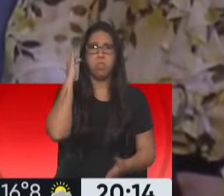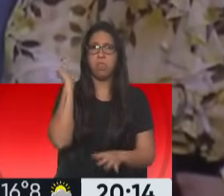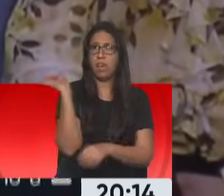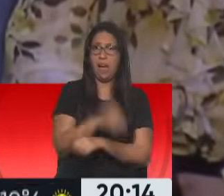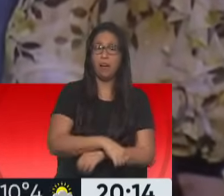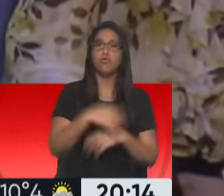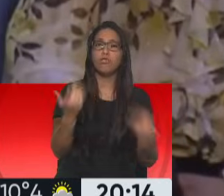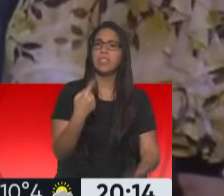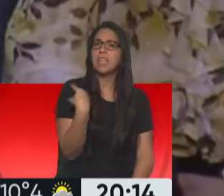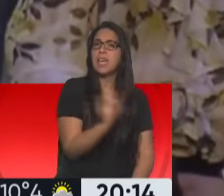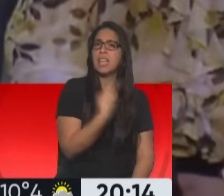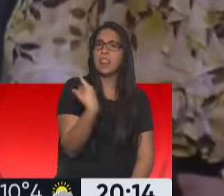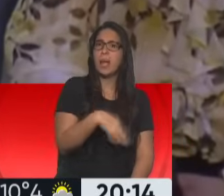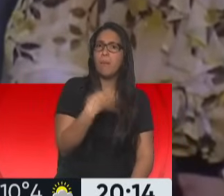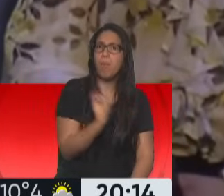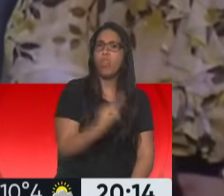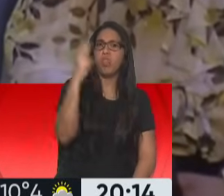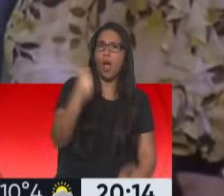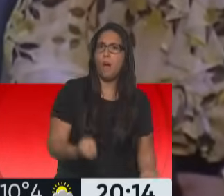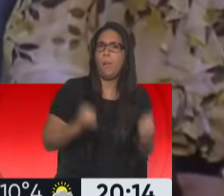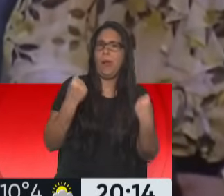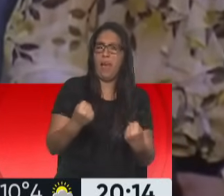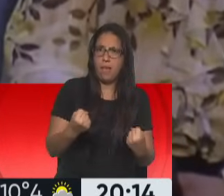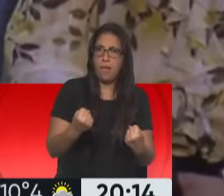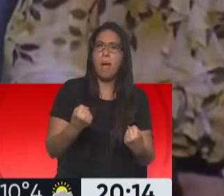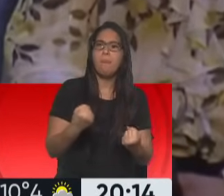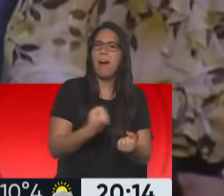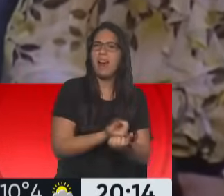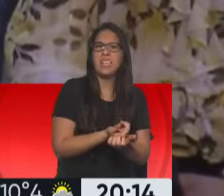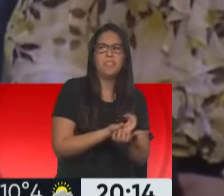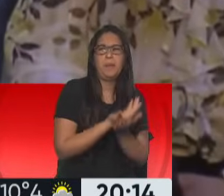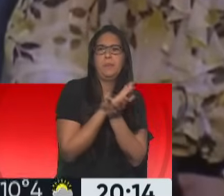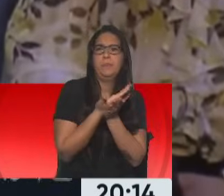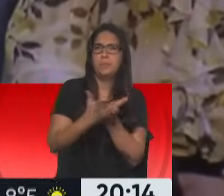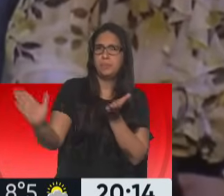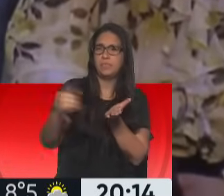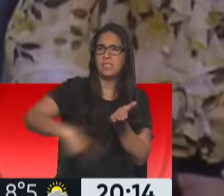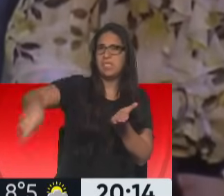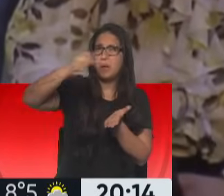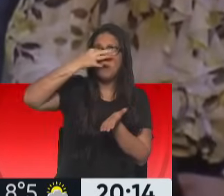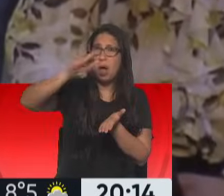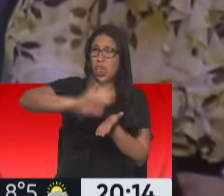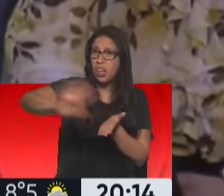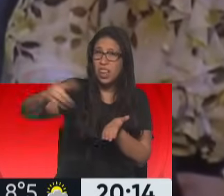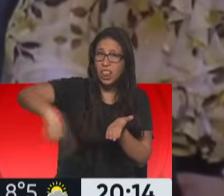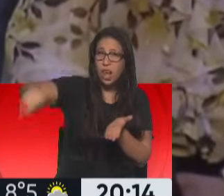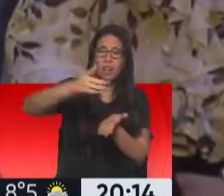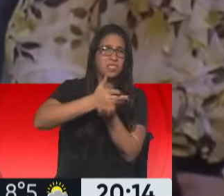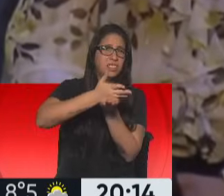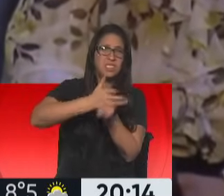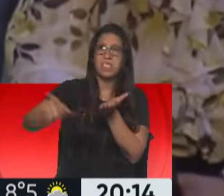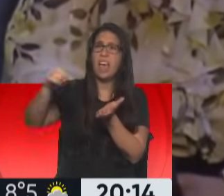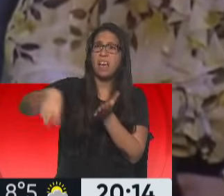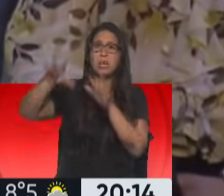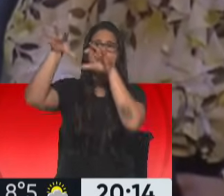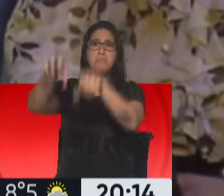necesitamos redoblar la apuesta para terminar de barrer con todas estas estructuras putrefactas que se han enquistado en la